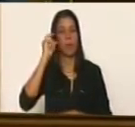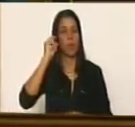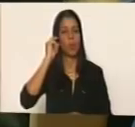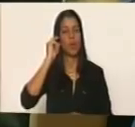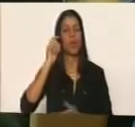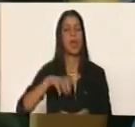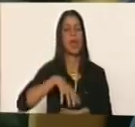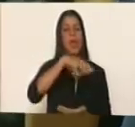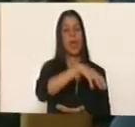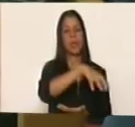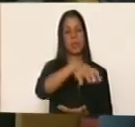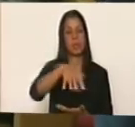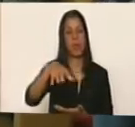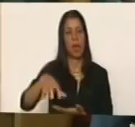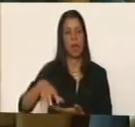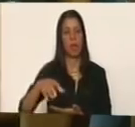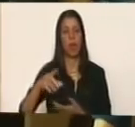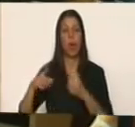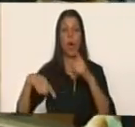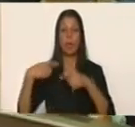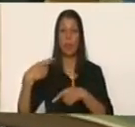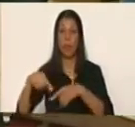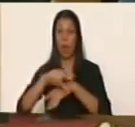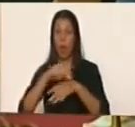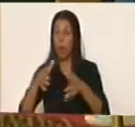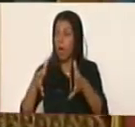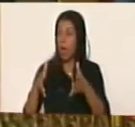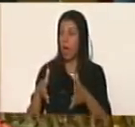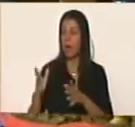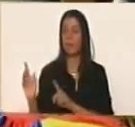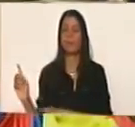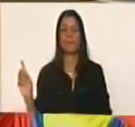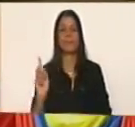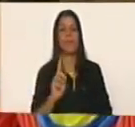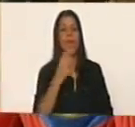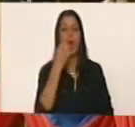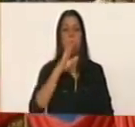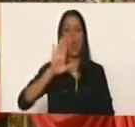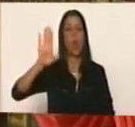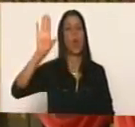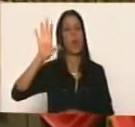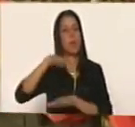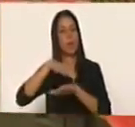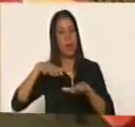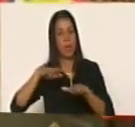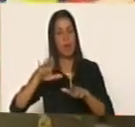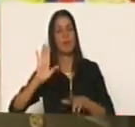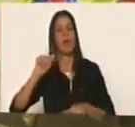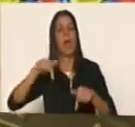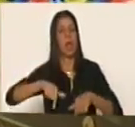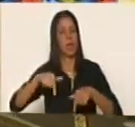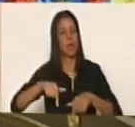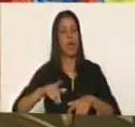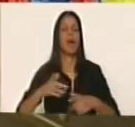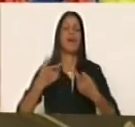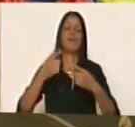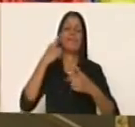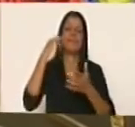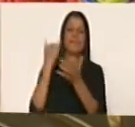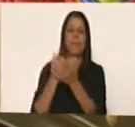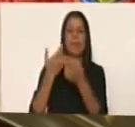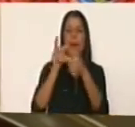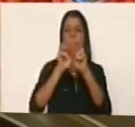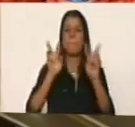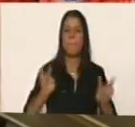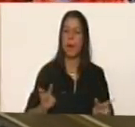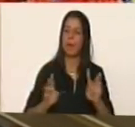estados y su juramentación ante esta Asamblea Nacional Constituyente ha permitido afianzar la paz, la